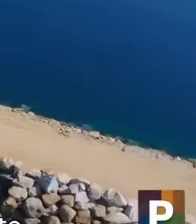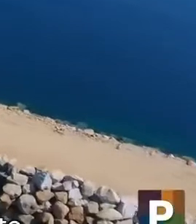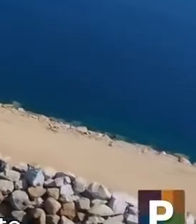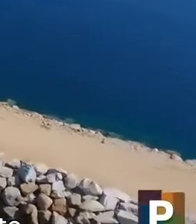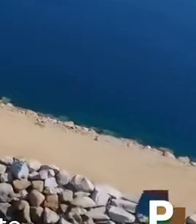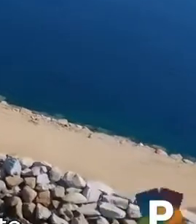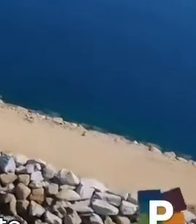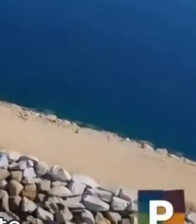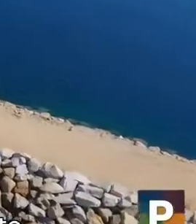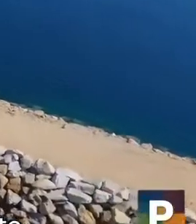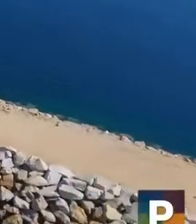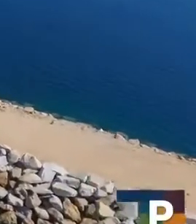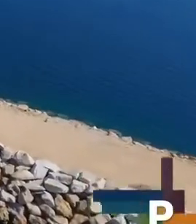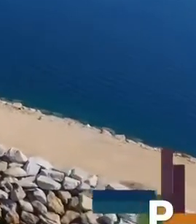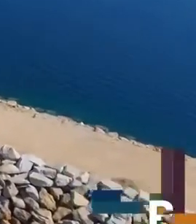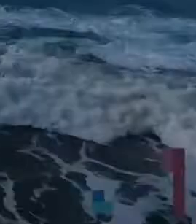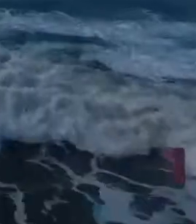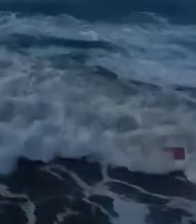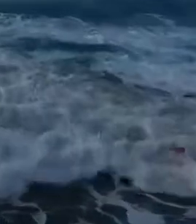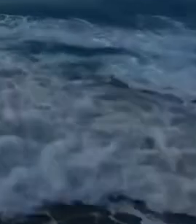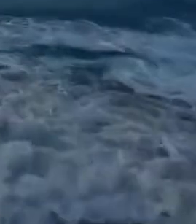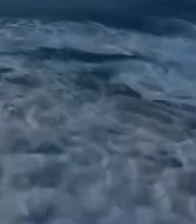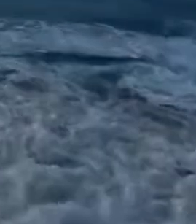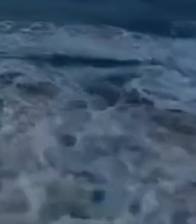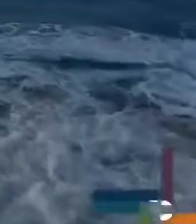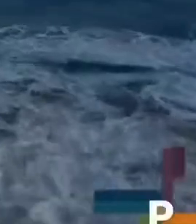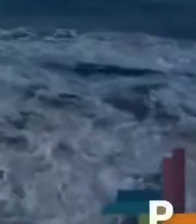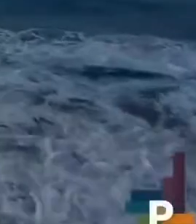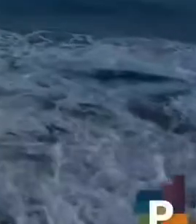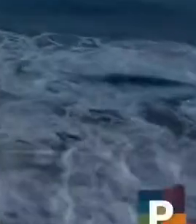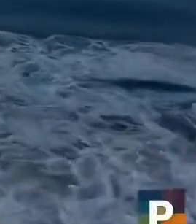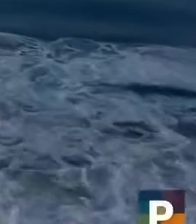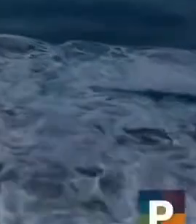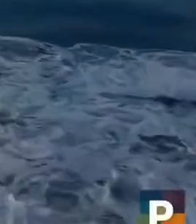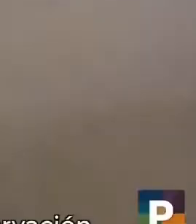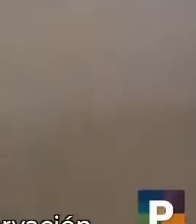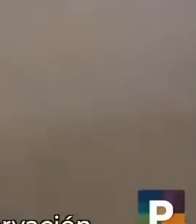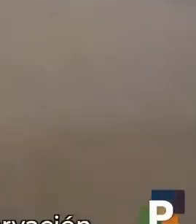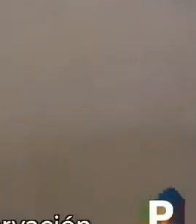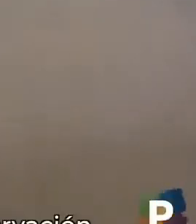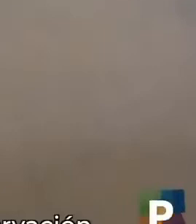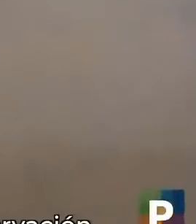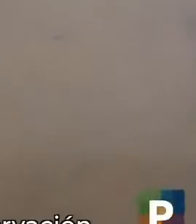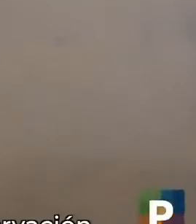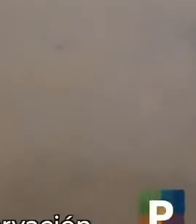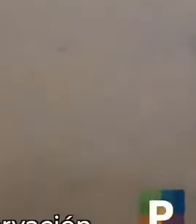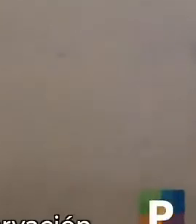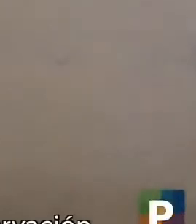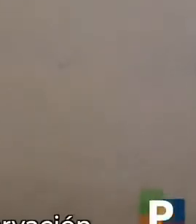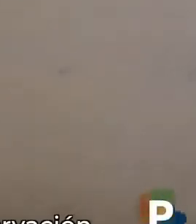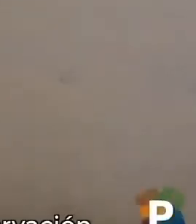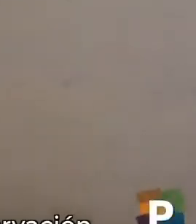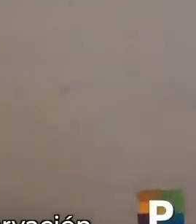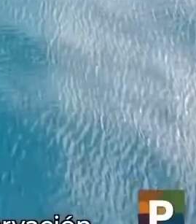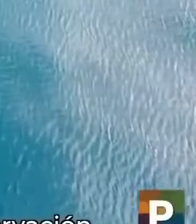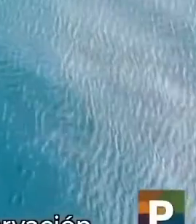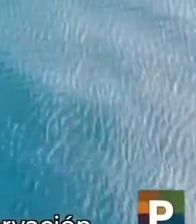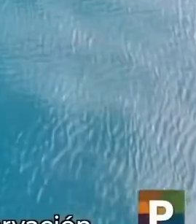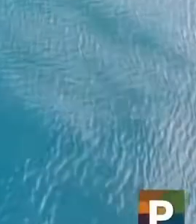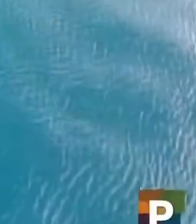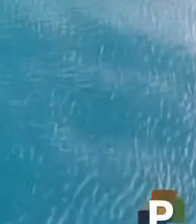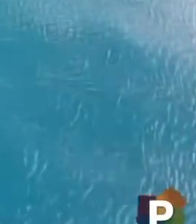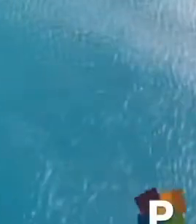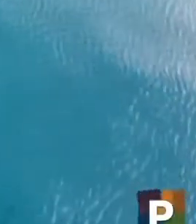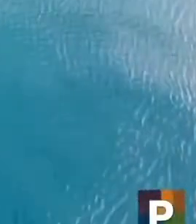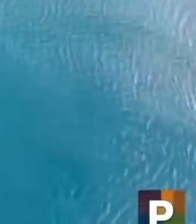del rompeolas oeste. Las acciones de protección ambiental incluyen recorridos para la protección y